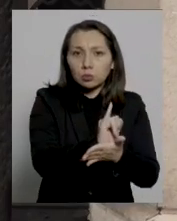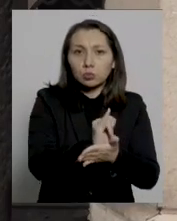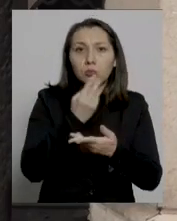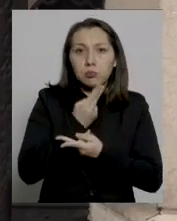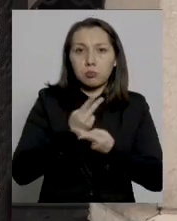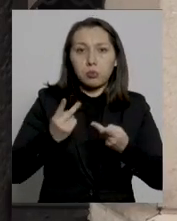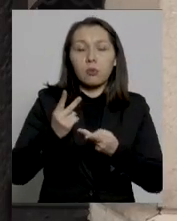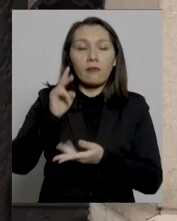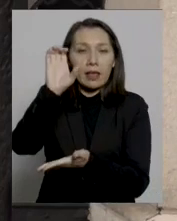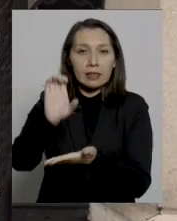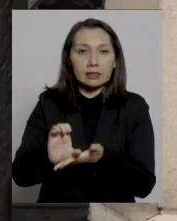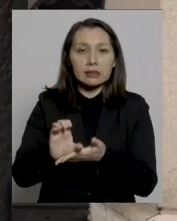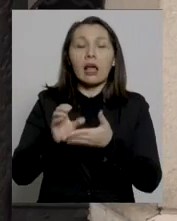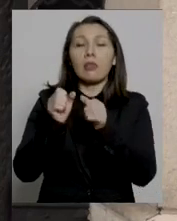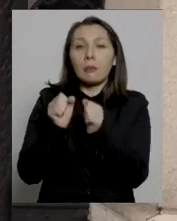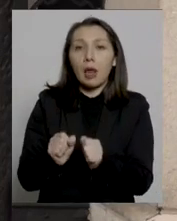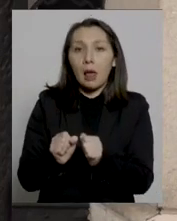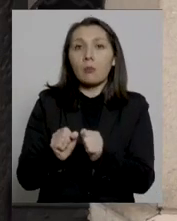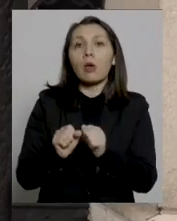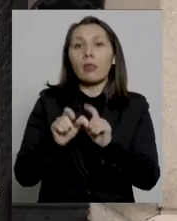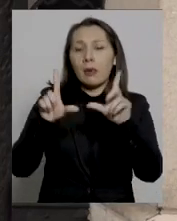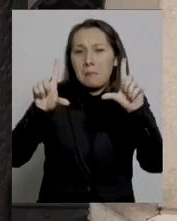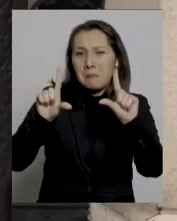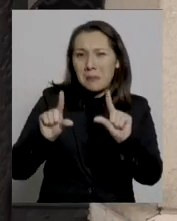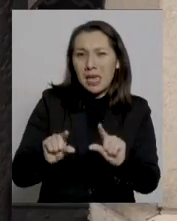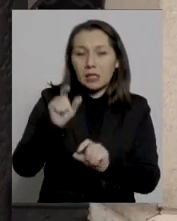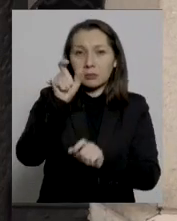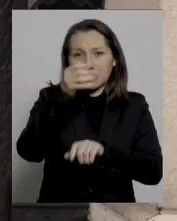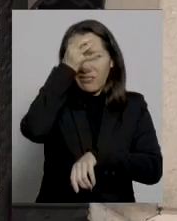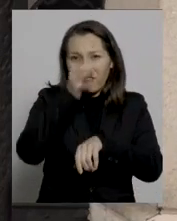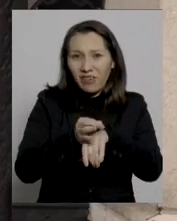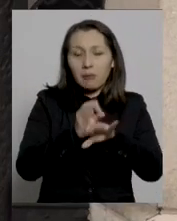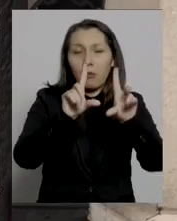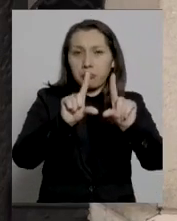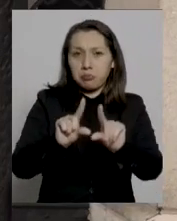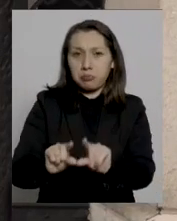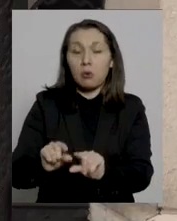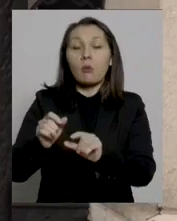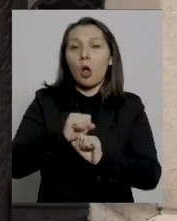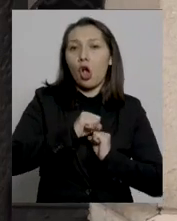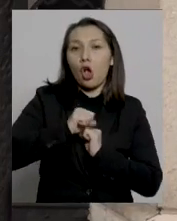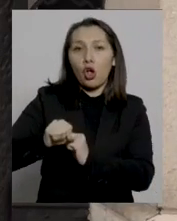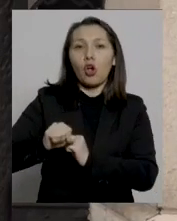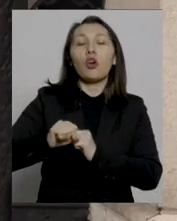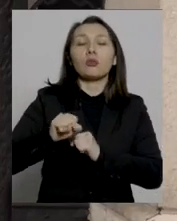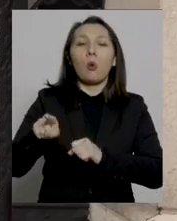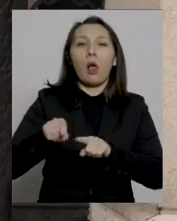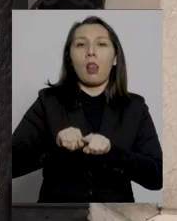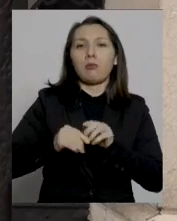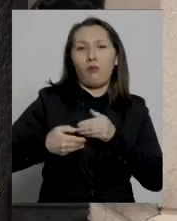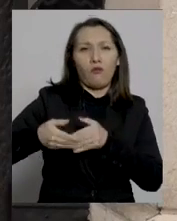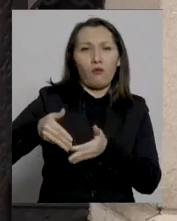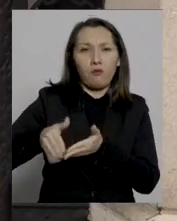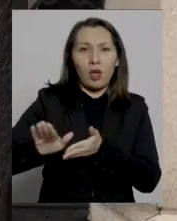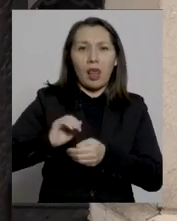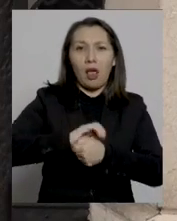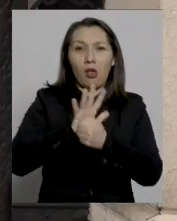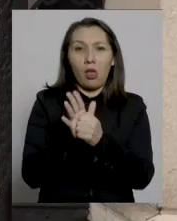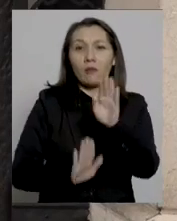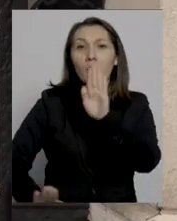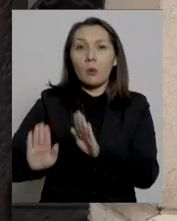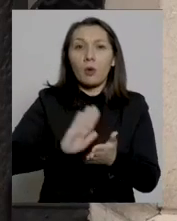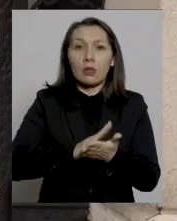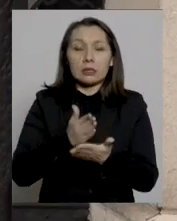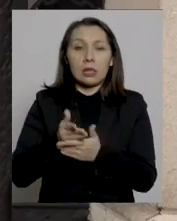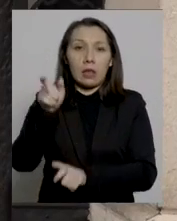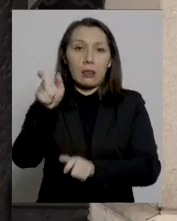del Estado, para poder aplanar la curva de contagios, poder combatir el coronavirus y poder, en definitiva, cuidar la salud